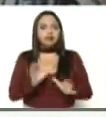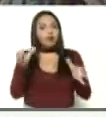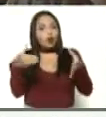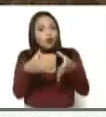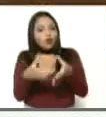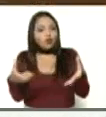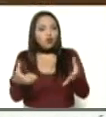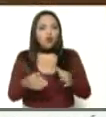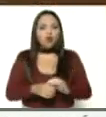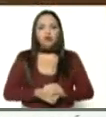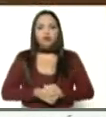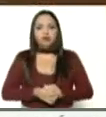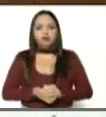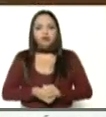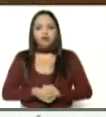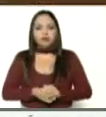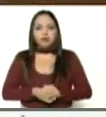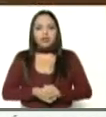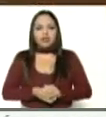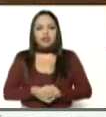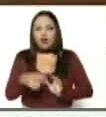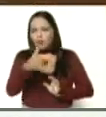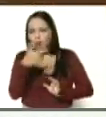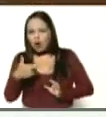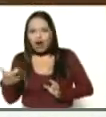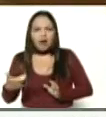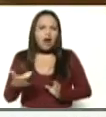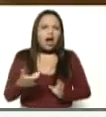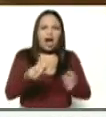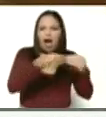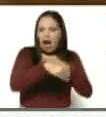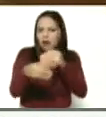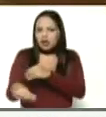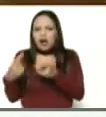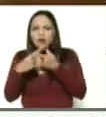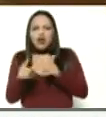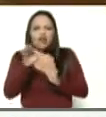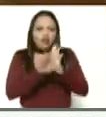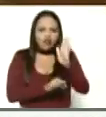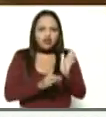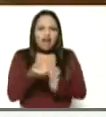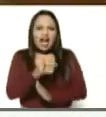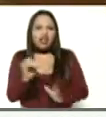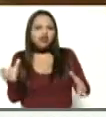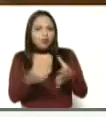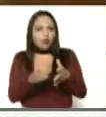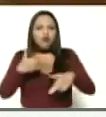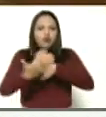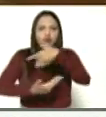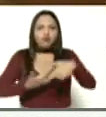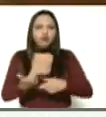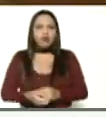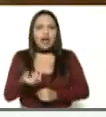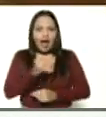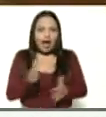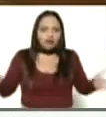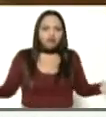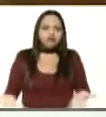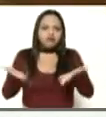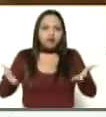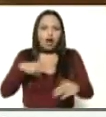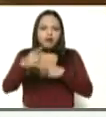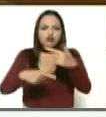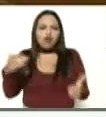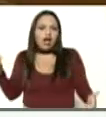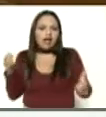sector que negociaba, pero en el fondo habían sectores más revolucionarios que estaban pujando ese proceso para